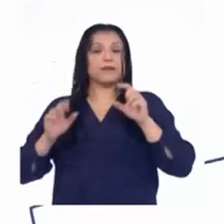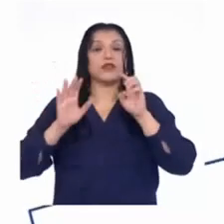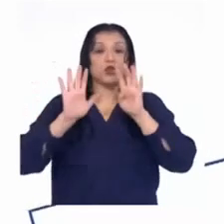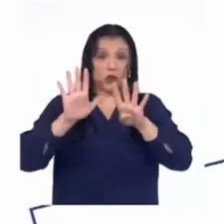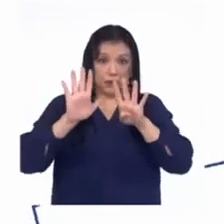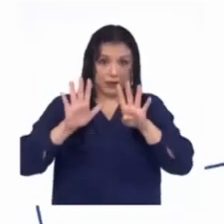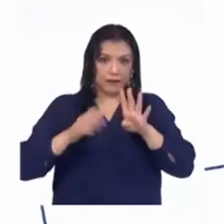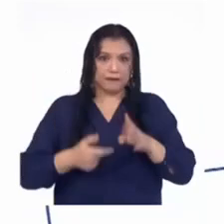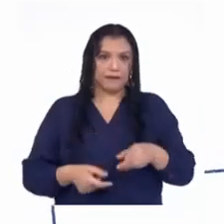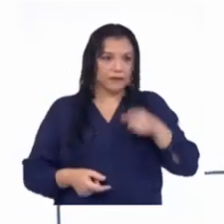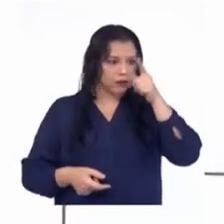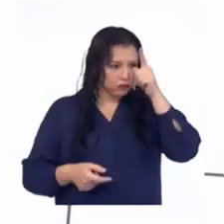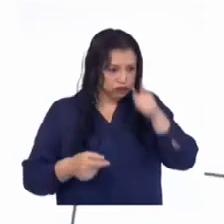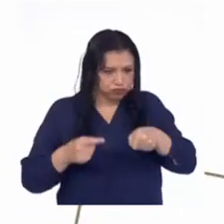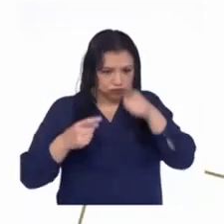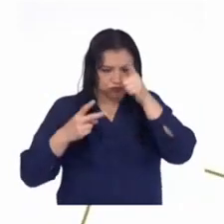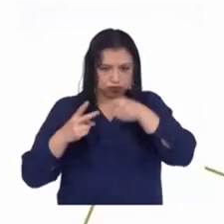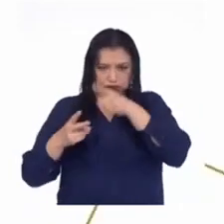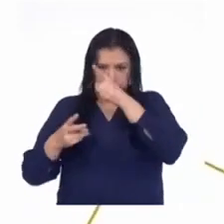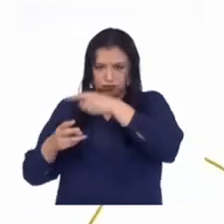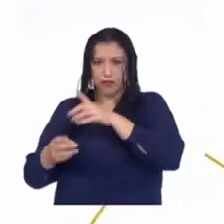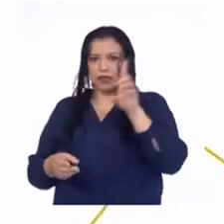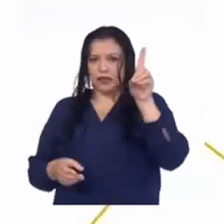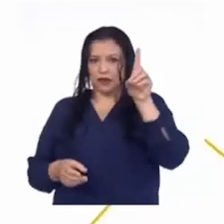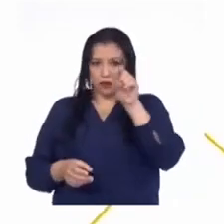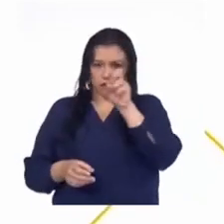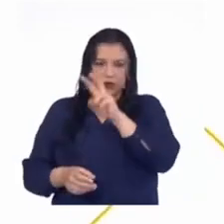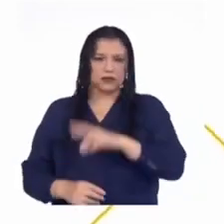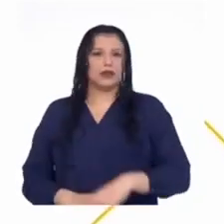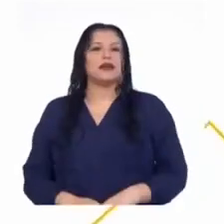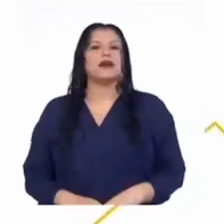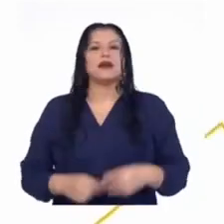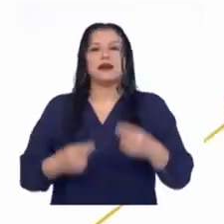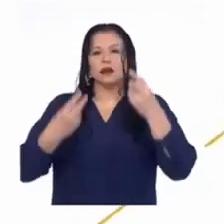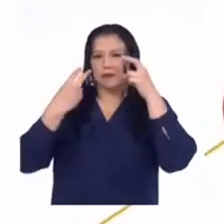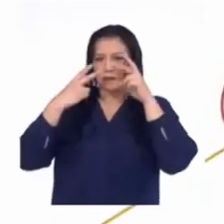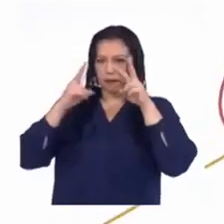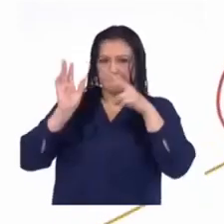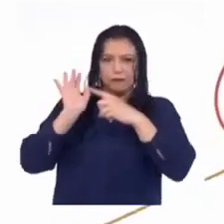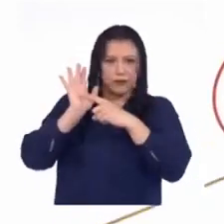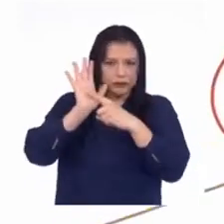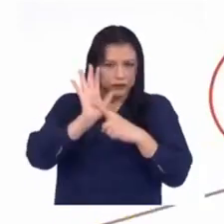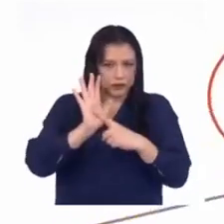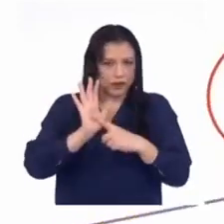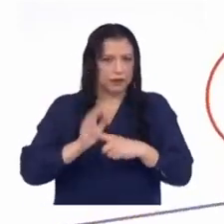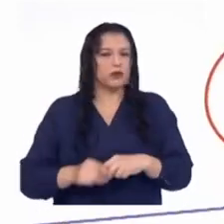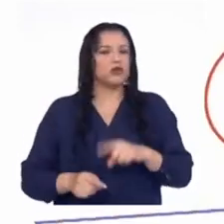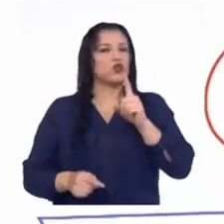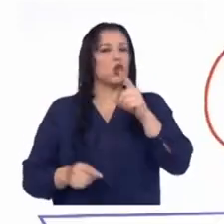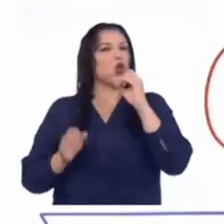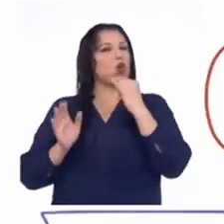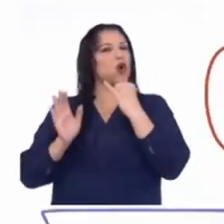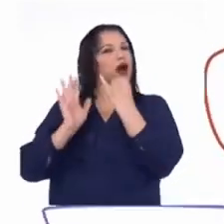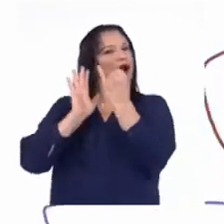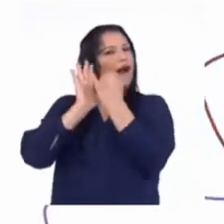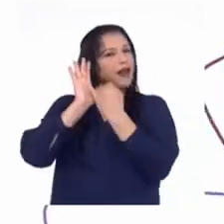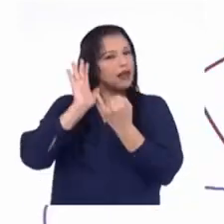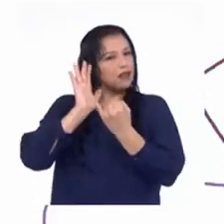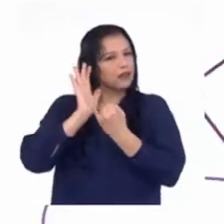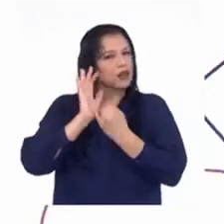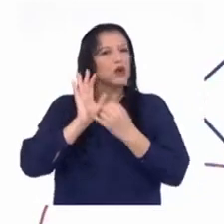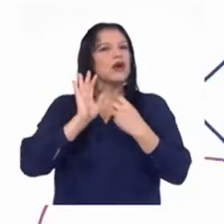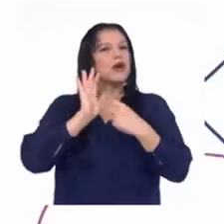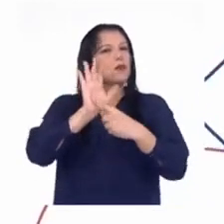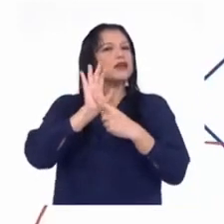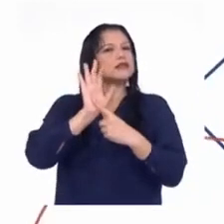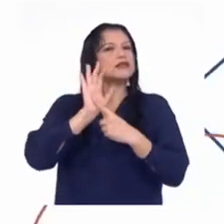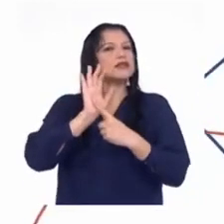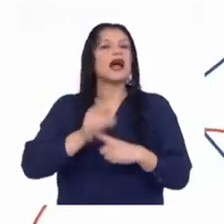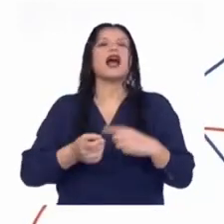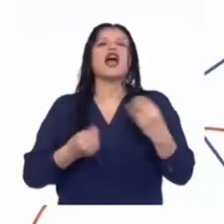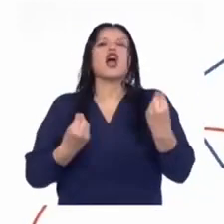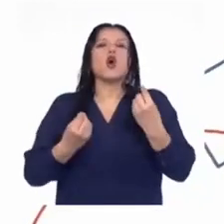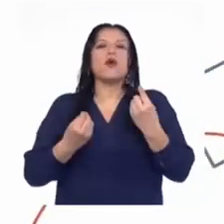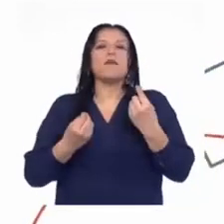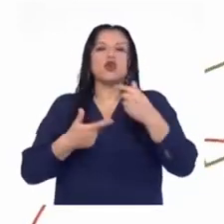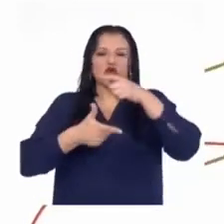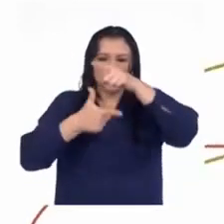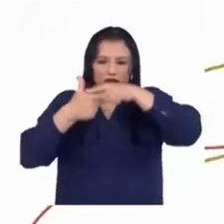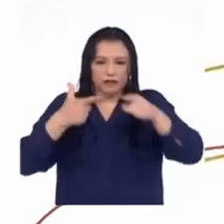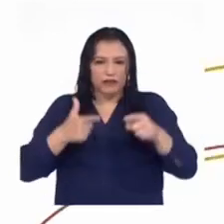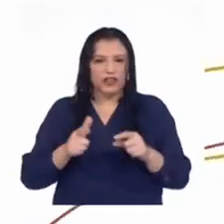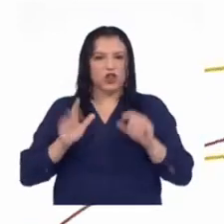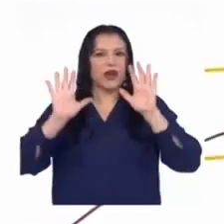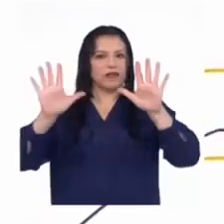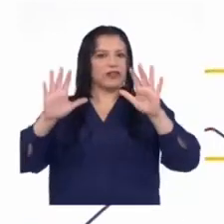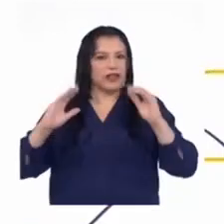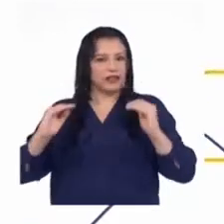9 cortes, o como quieran llamarlos. A continuación mostramos un gráfico que muestra la división en 10 partes